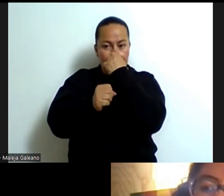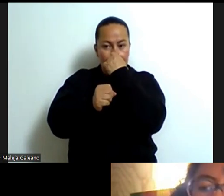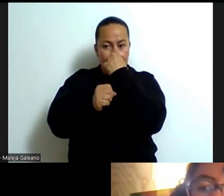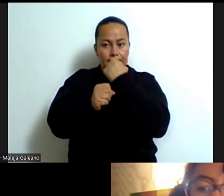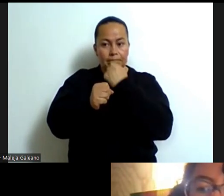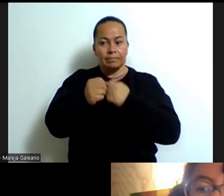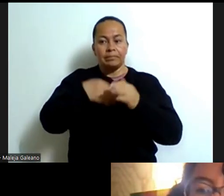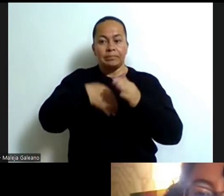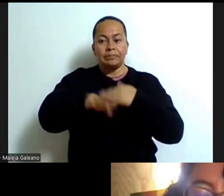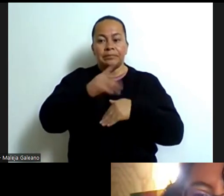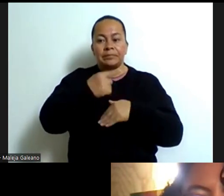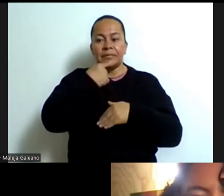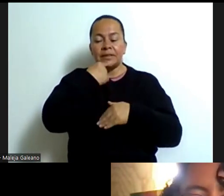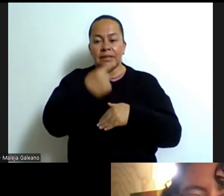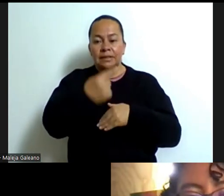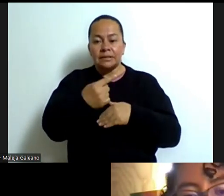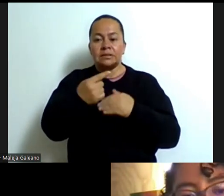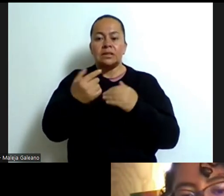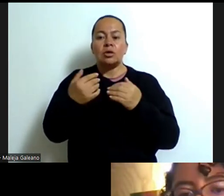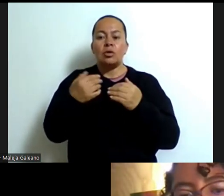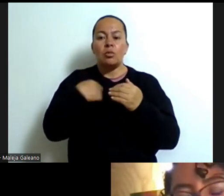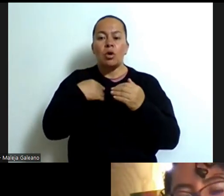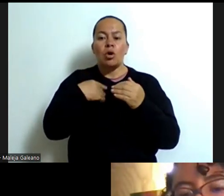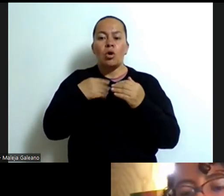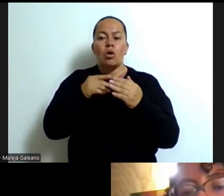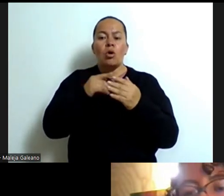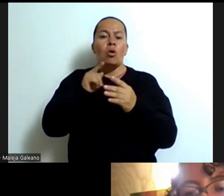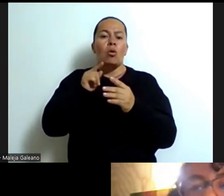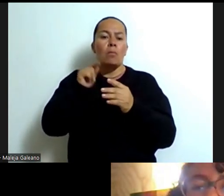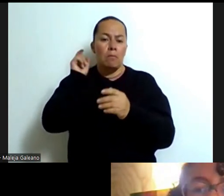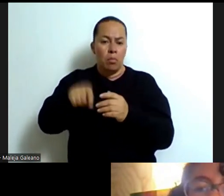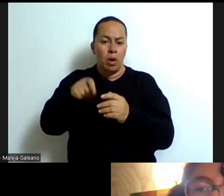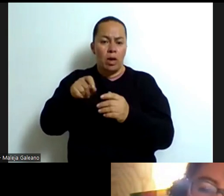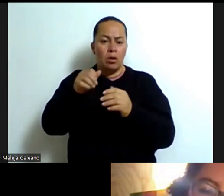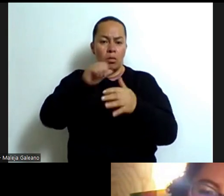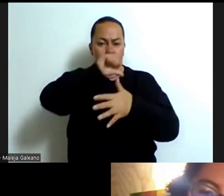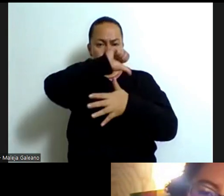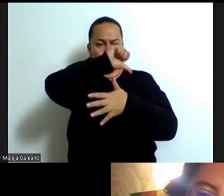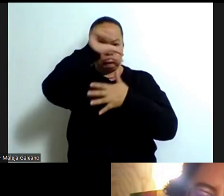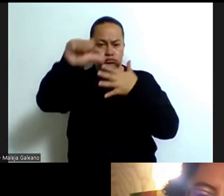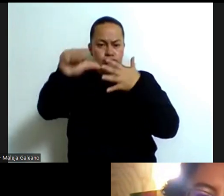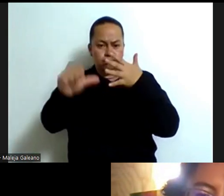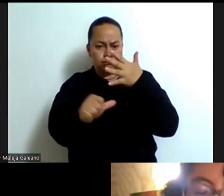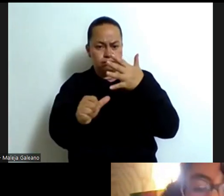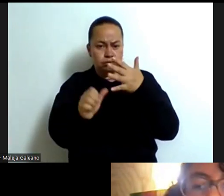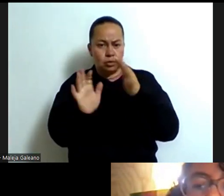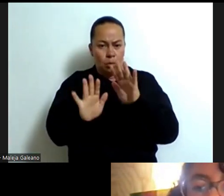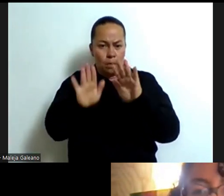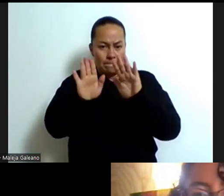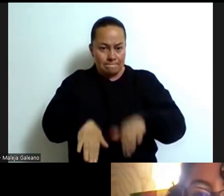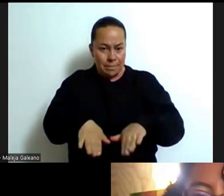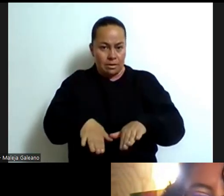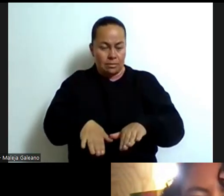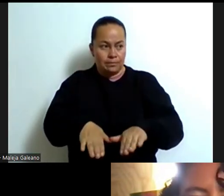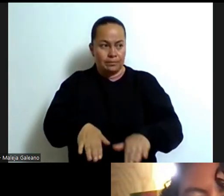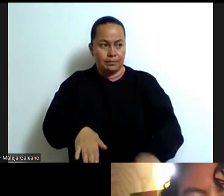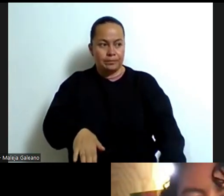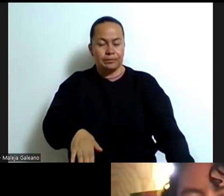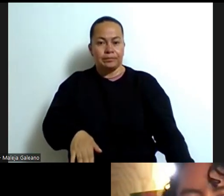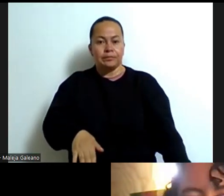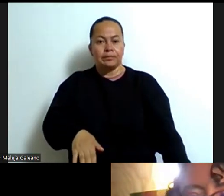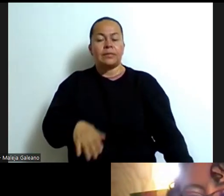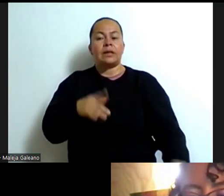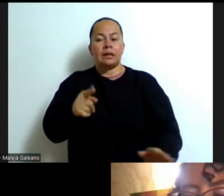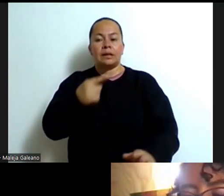este y la colocamos en ese lugar de jerarquía claramente más bajo No Y ahí ya hay